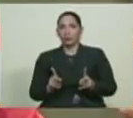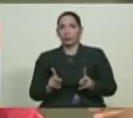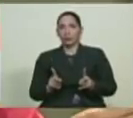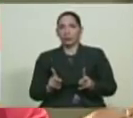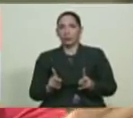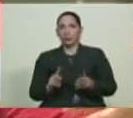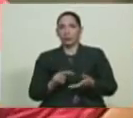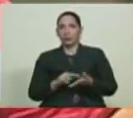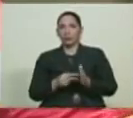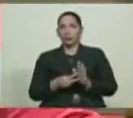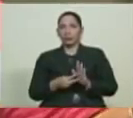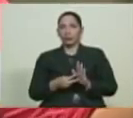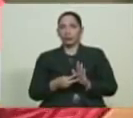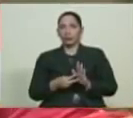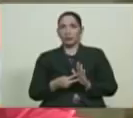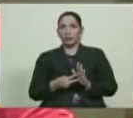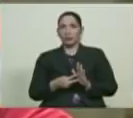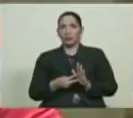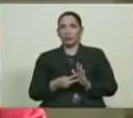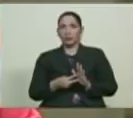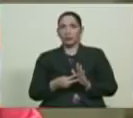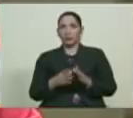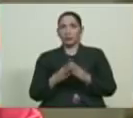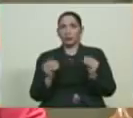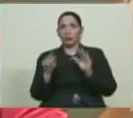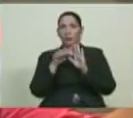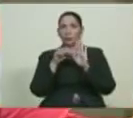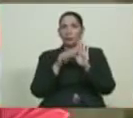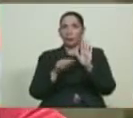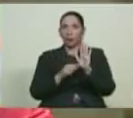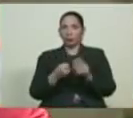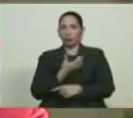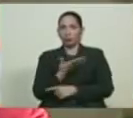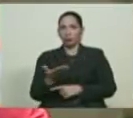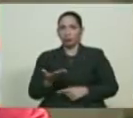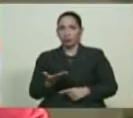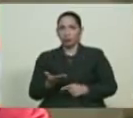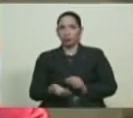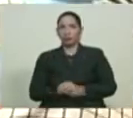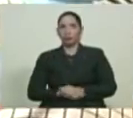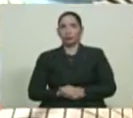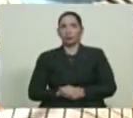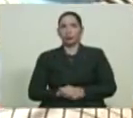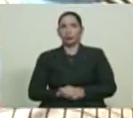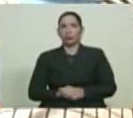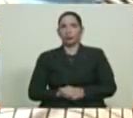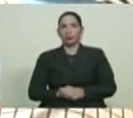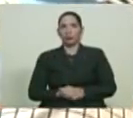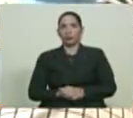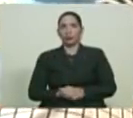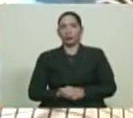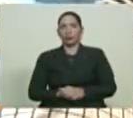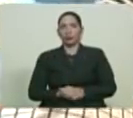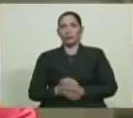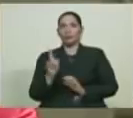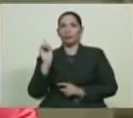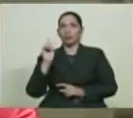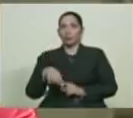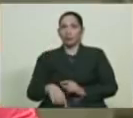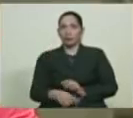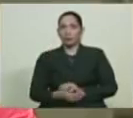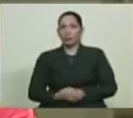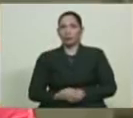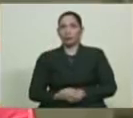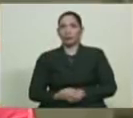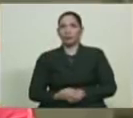embargo, bueno, todas estas medidas que ustedes están planteando y sigue ese fenómeno. Y también el tema